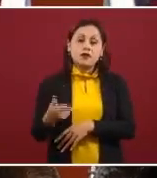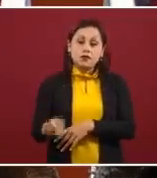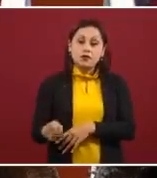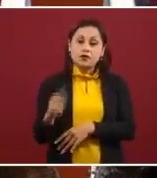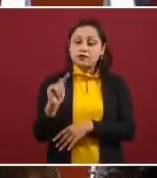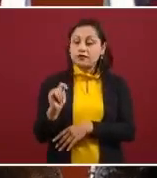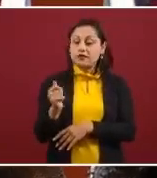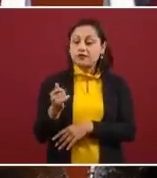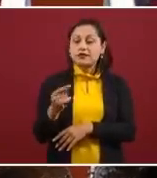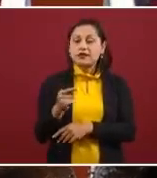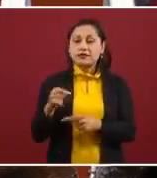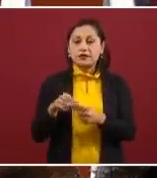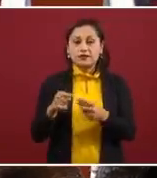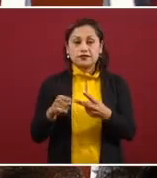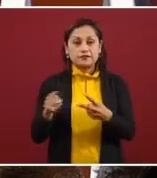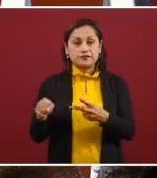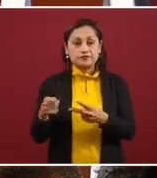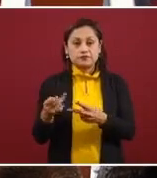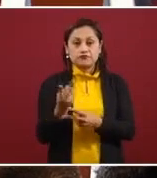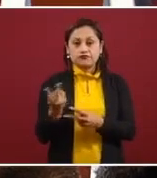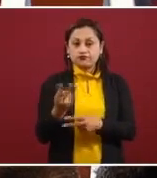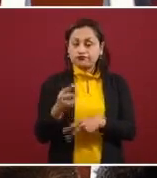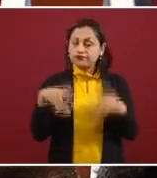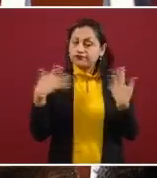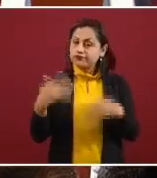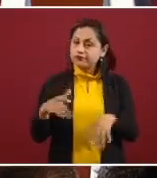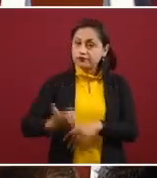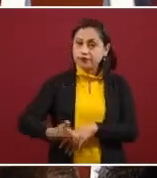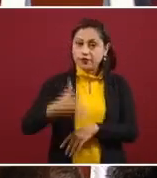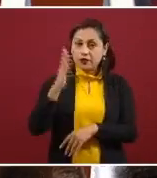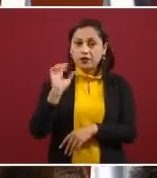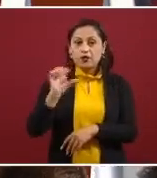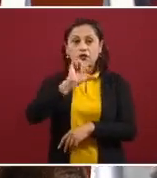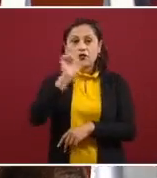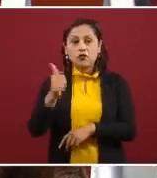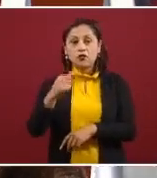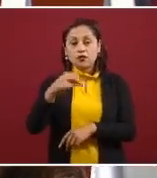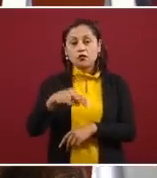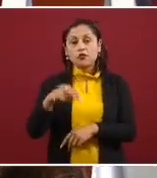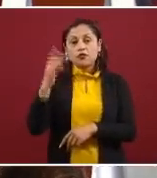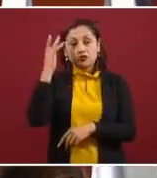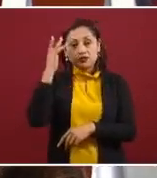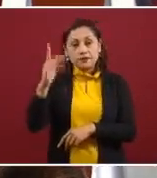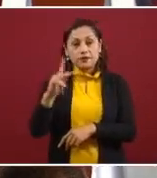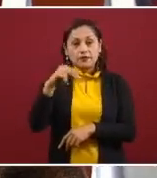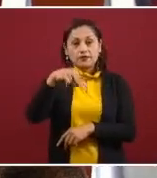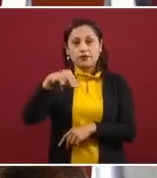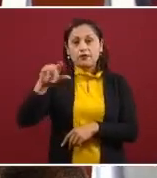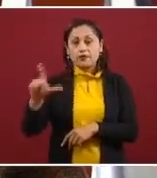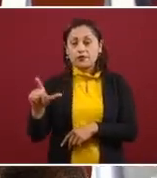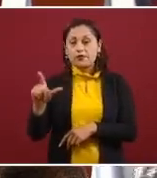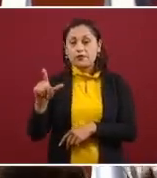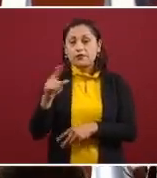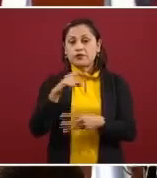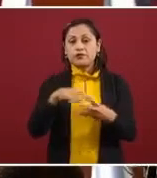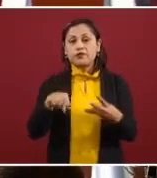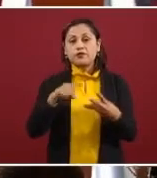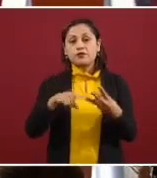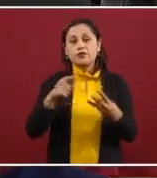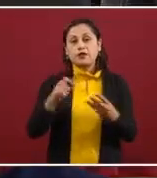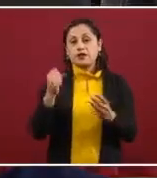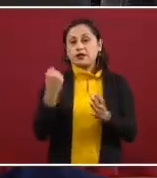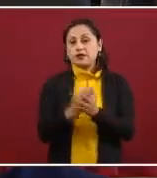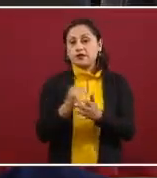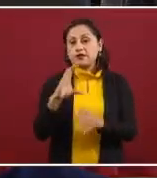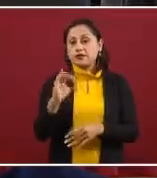más careras de manera constante en todo el país, y Orsan del Norte en San Pedro, Nuevo León, con la categoría de marca en Chevron,